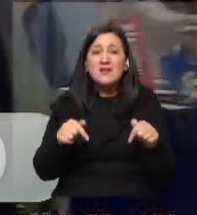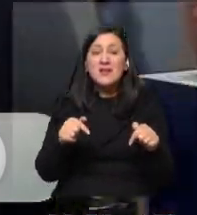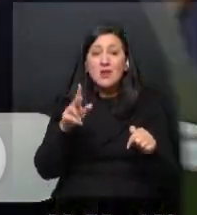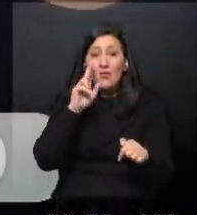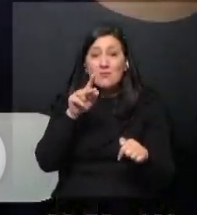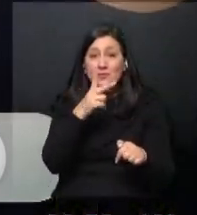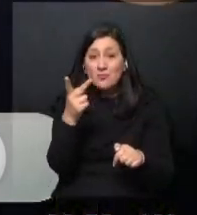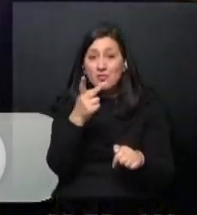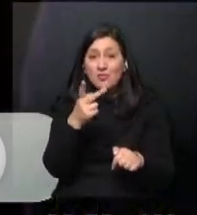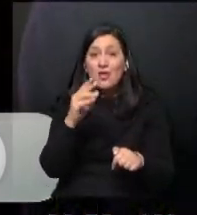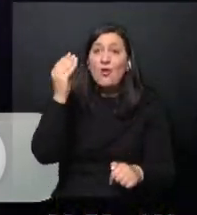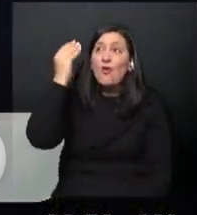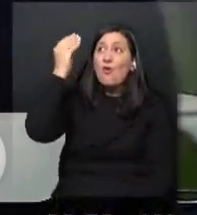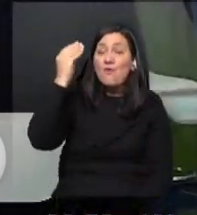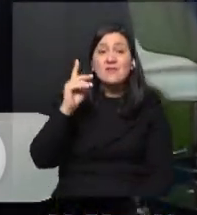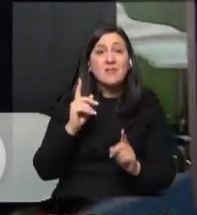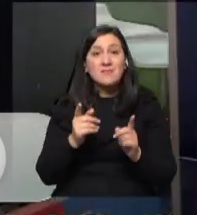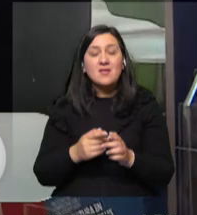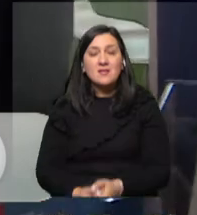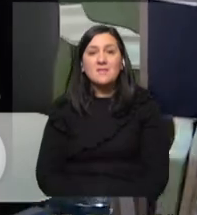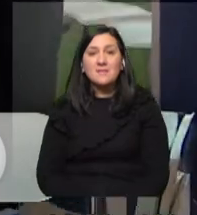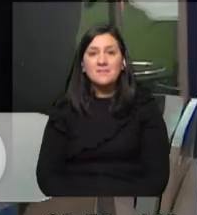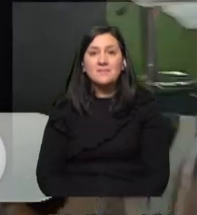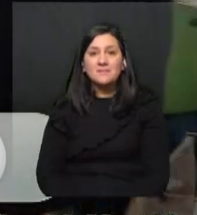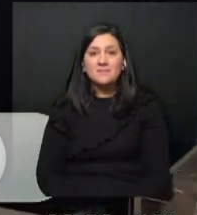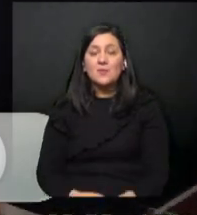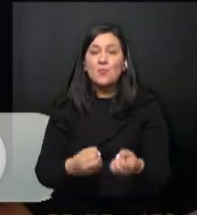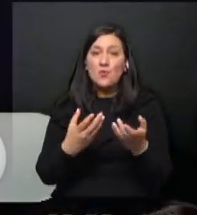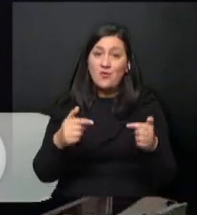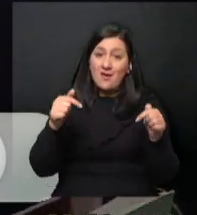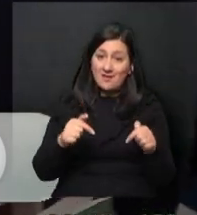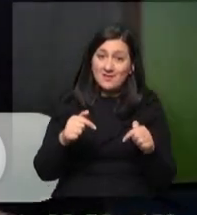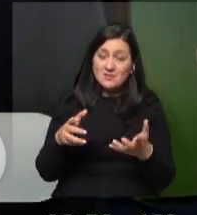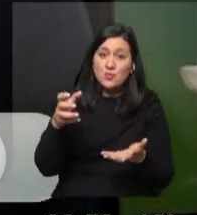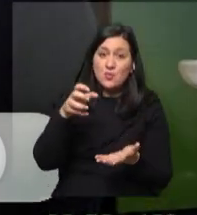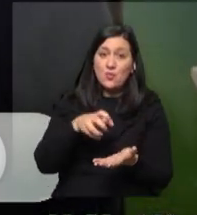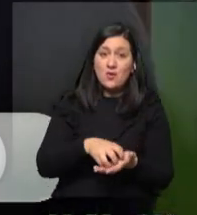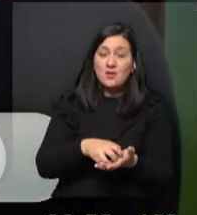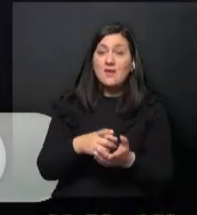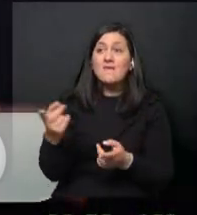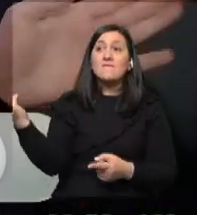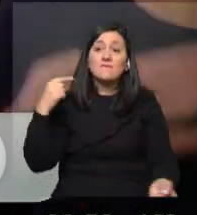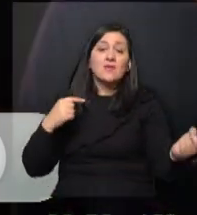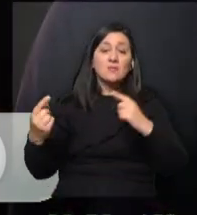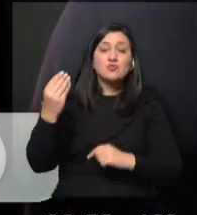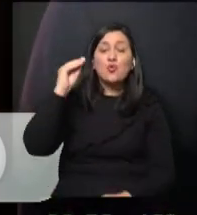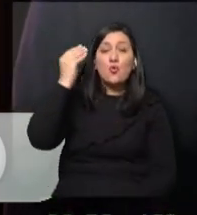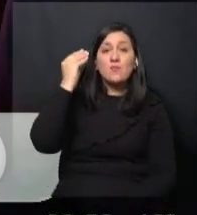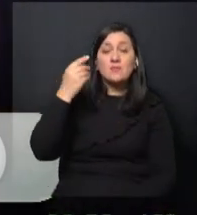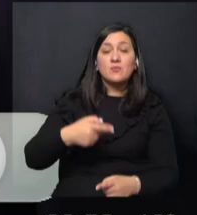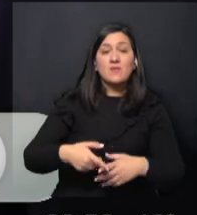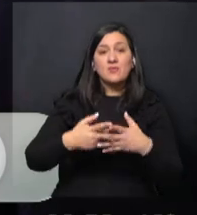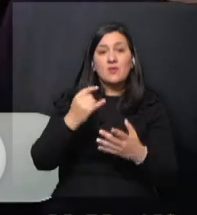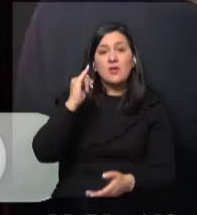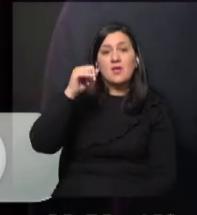vemos a ustedes, están las juventudes aquí presentes. ¿Qué sucede aquí en este espacio? Bueno, acá es un espacio en el que están viniendo muchos jóvenes para un evento que se llama Impact